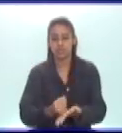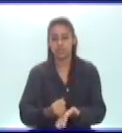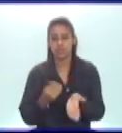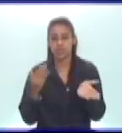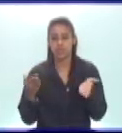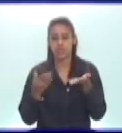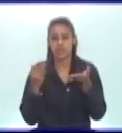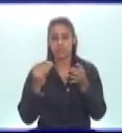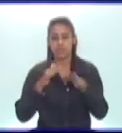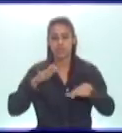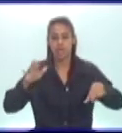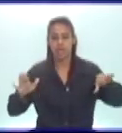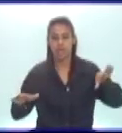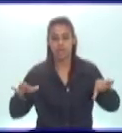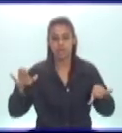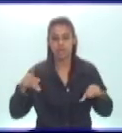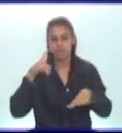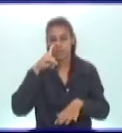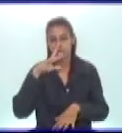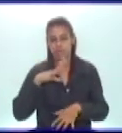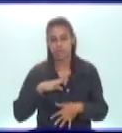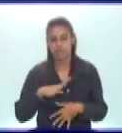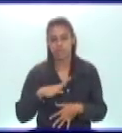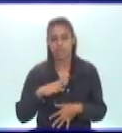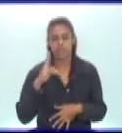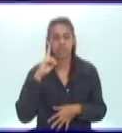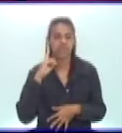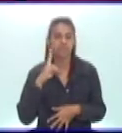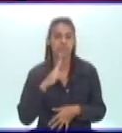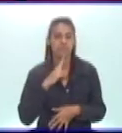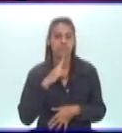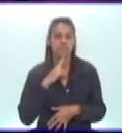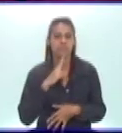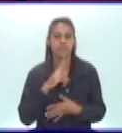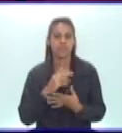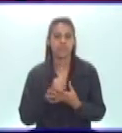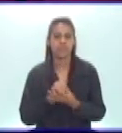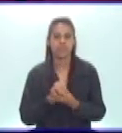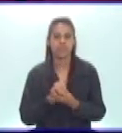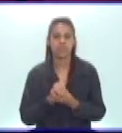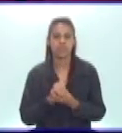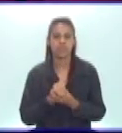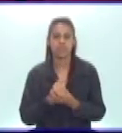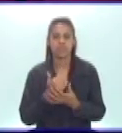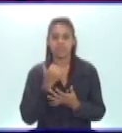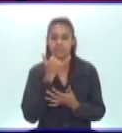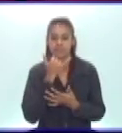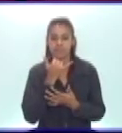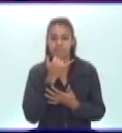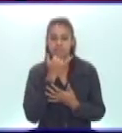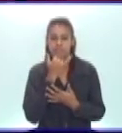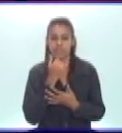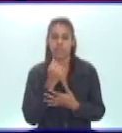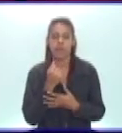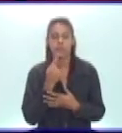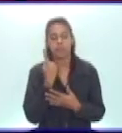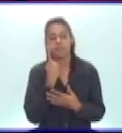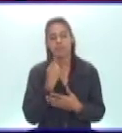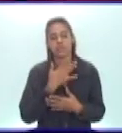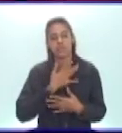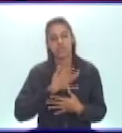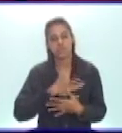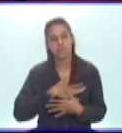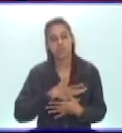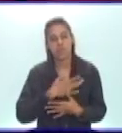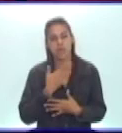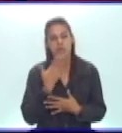desarrollar el equilibrio que también en los niños con discapacidad auditiva está afectado. Podemos hacerlo primero más suave, después